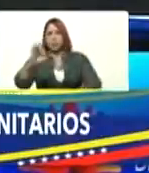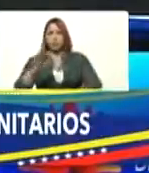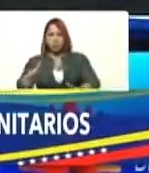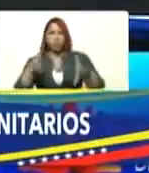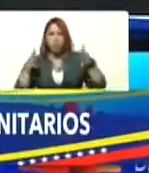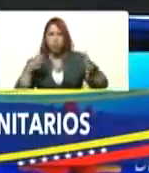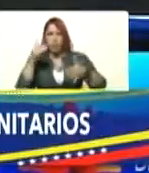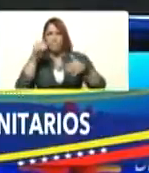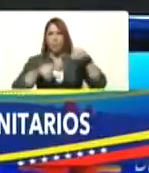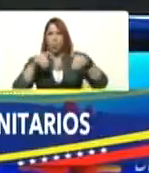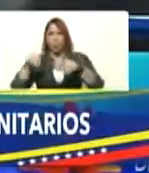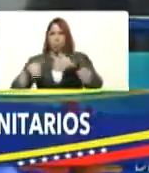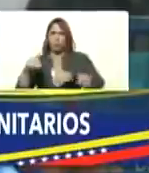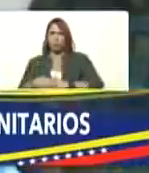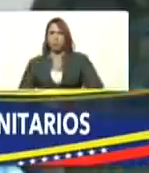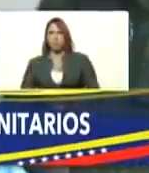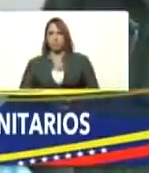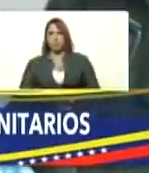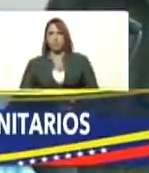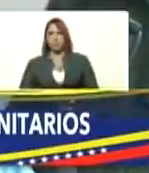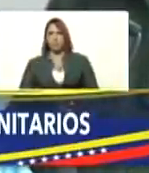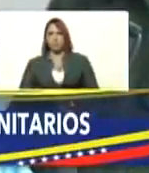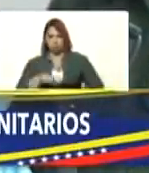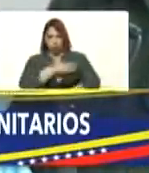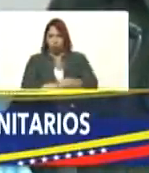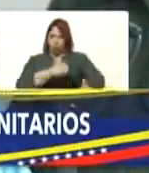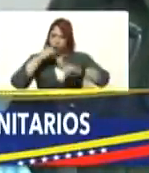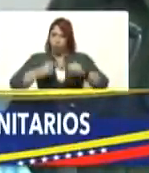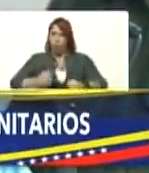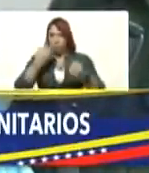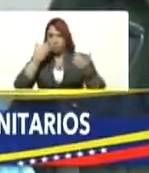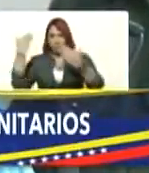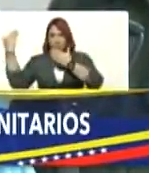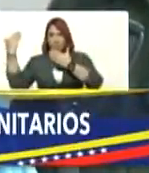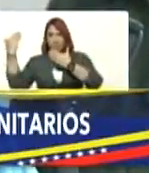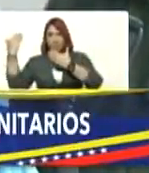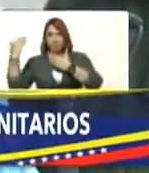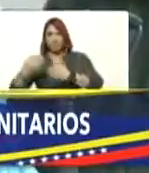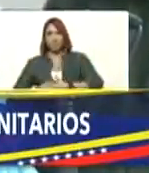de los votos. La tora, la almirante jefa.